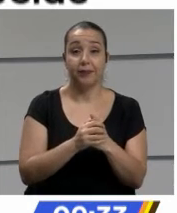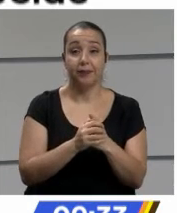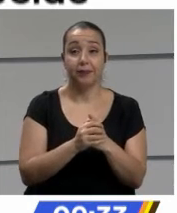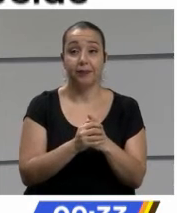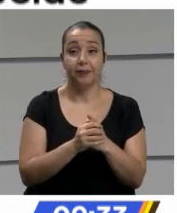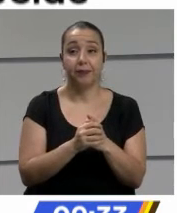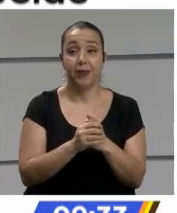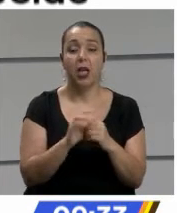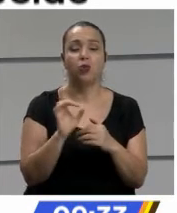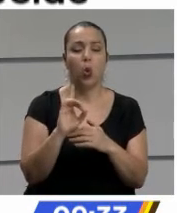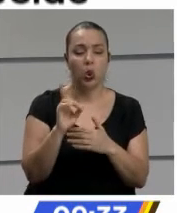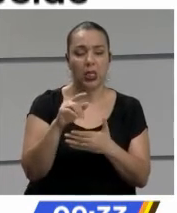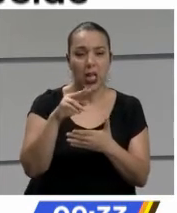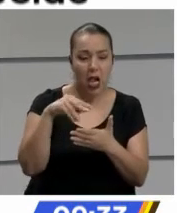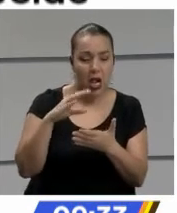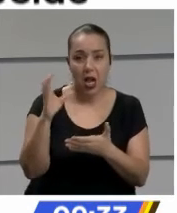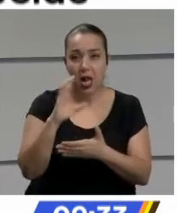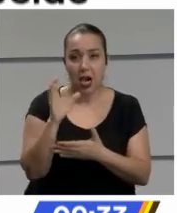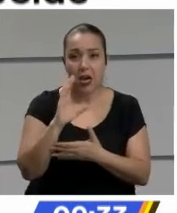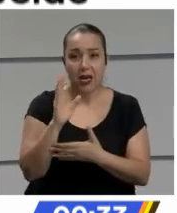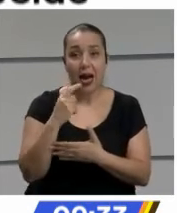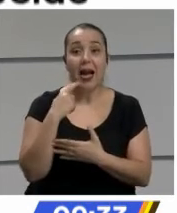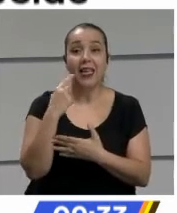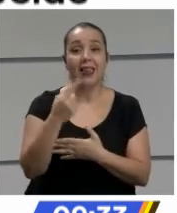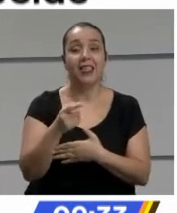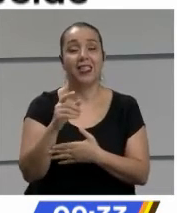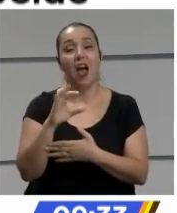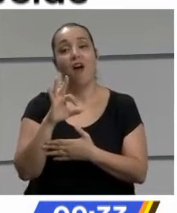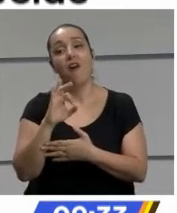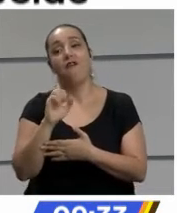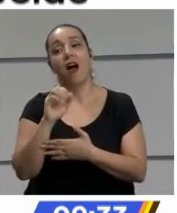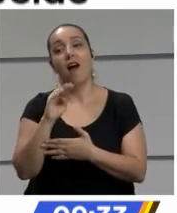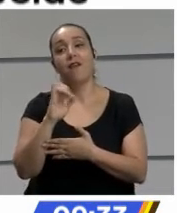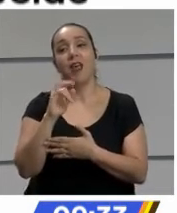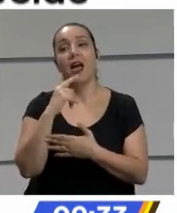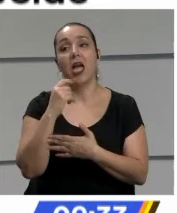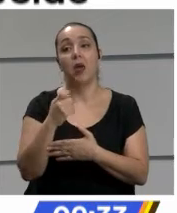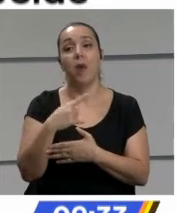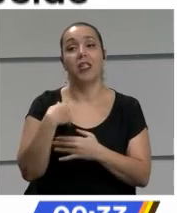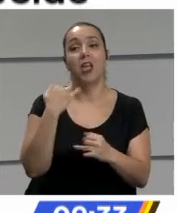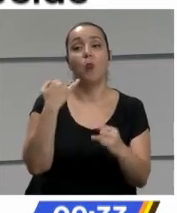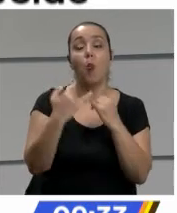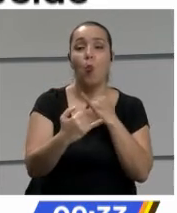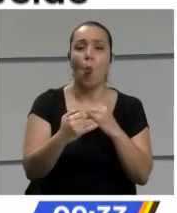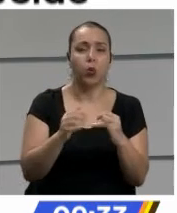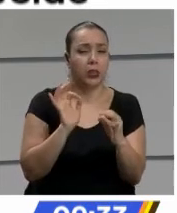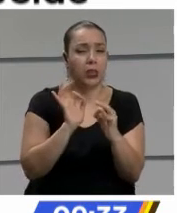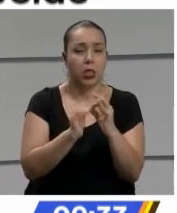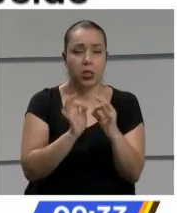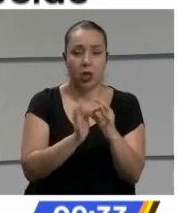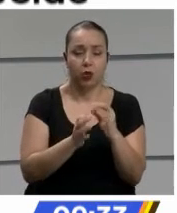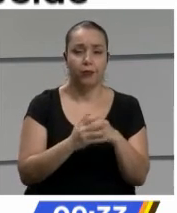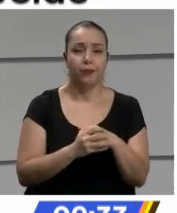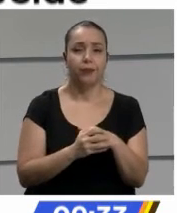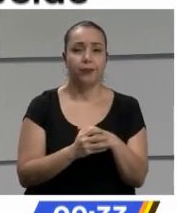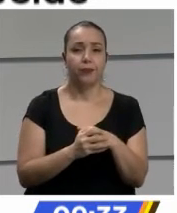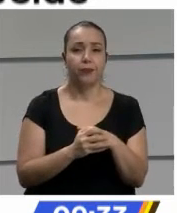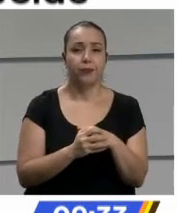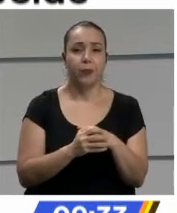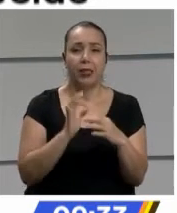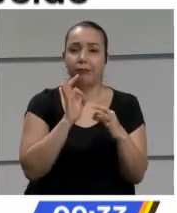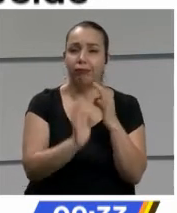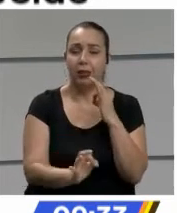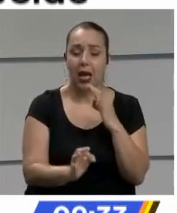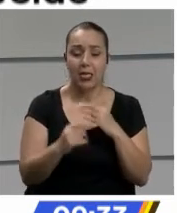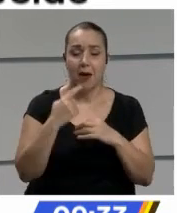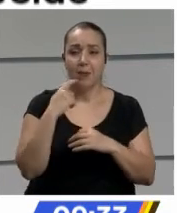vamos a ver dónde era que decía. Ajá, ahí decía Fabián. El final es muy sencillo, voy a leer este. Sí. El final es muy sencillo. Anansi